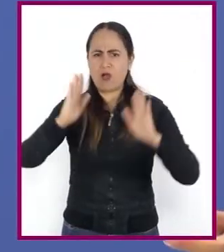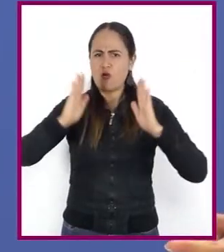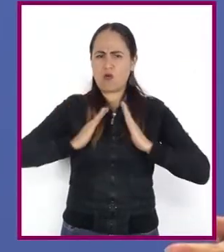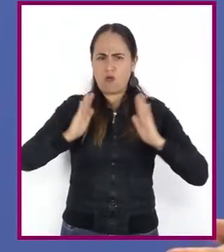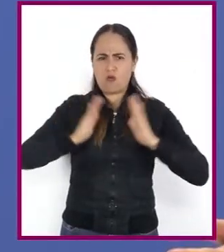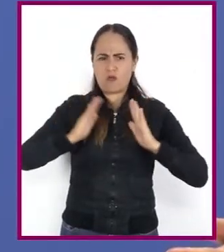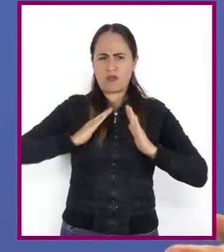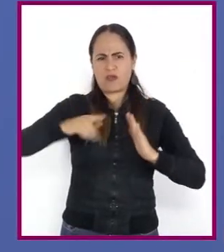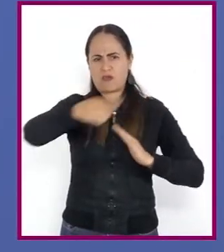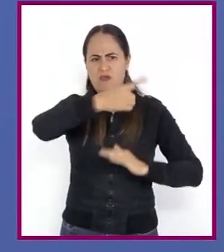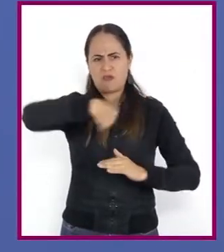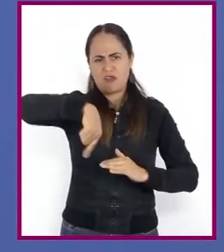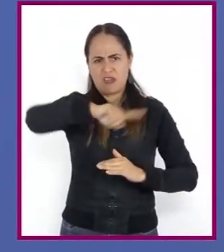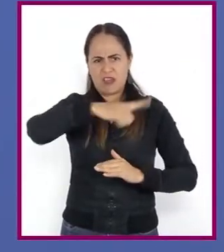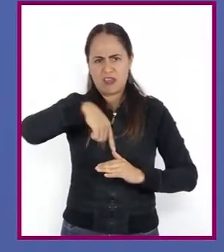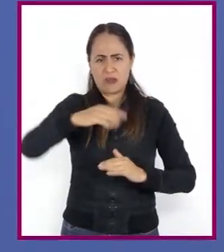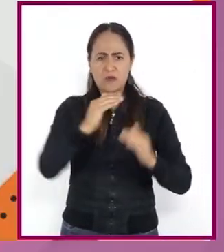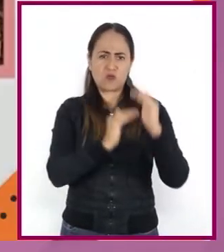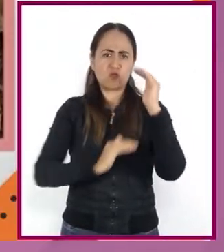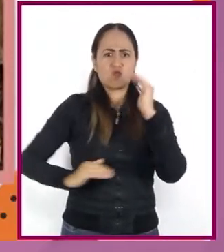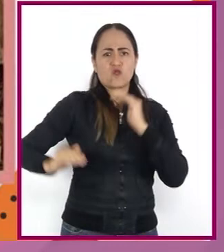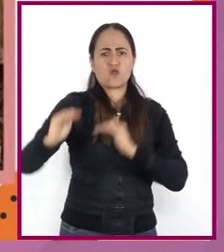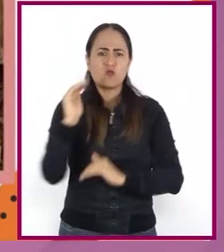que ejercían los soberanos.